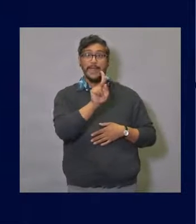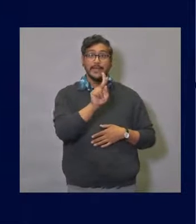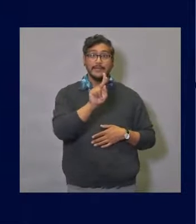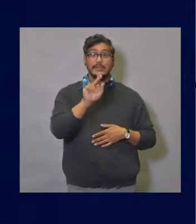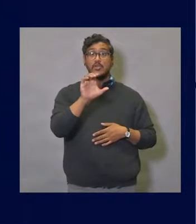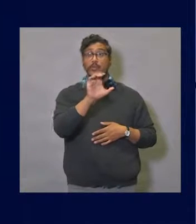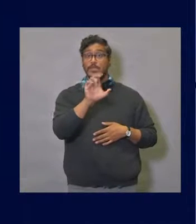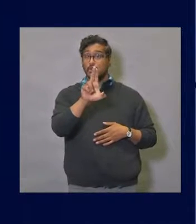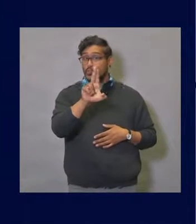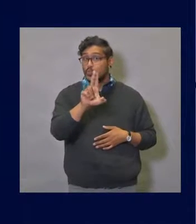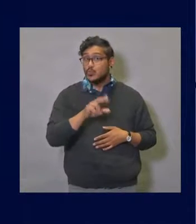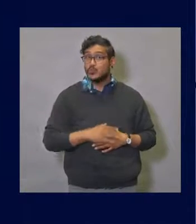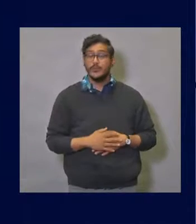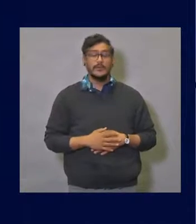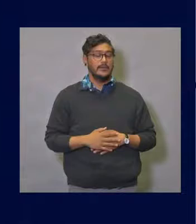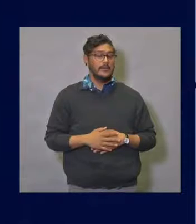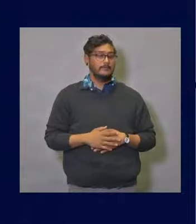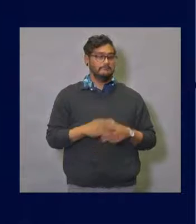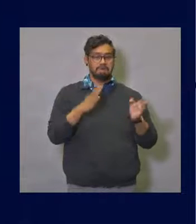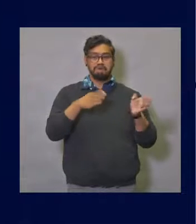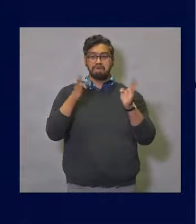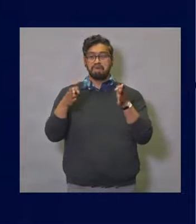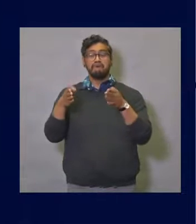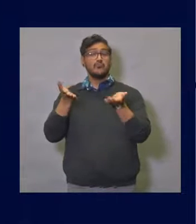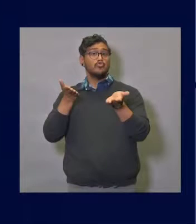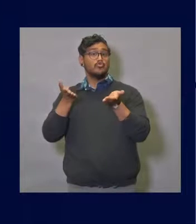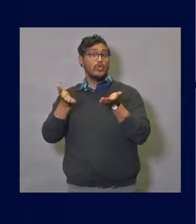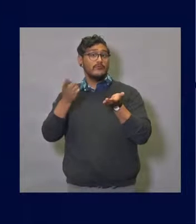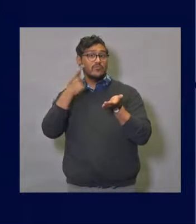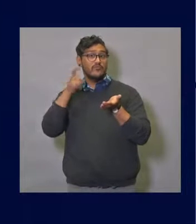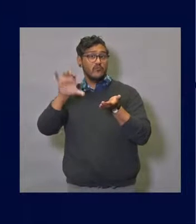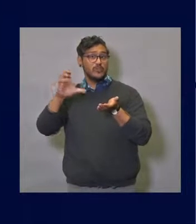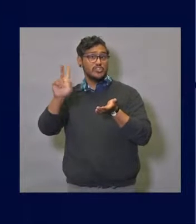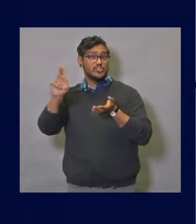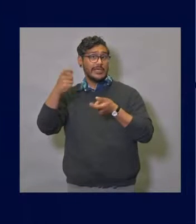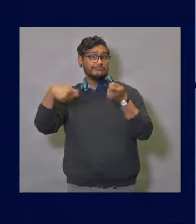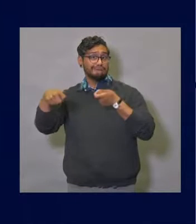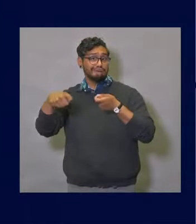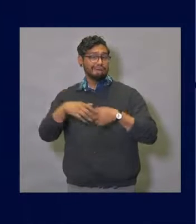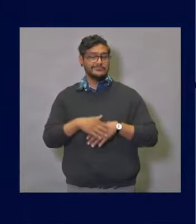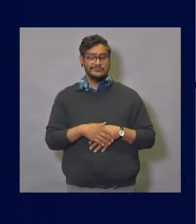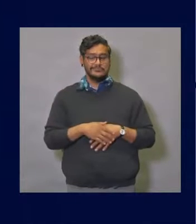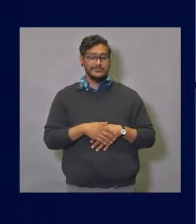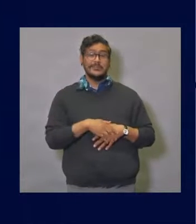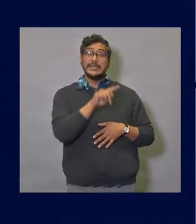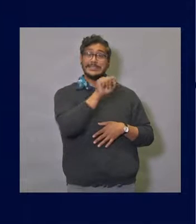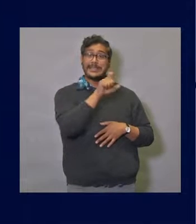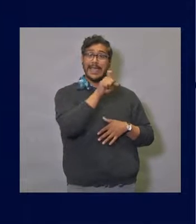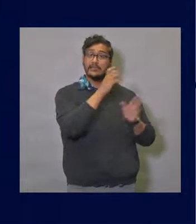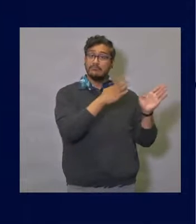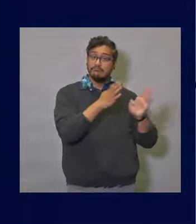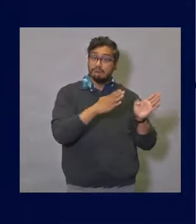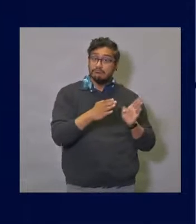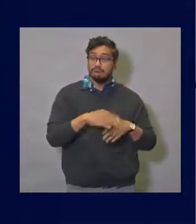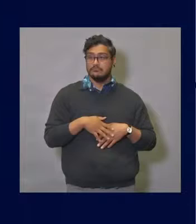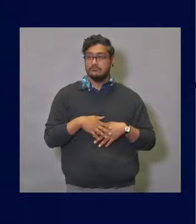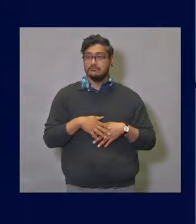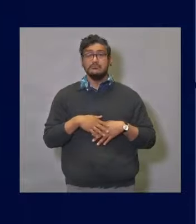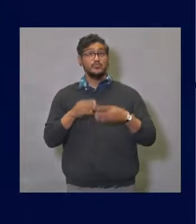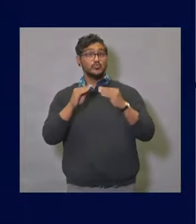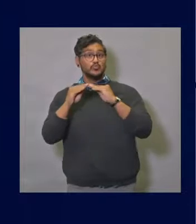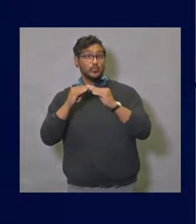de cooperativas de crédito, servicios de cambio de cheques, preparación de impuestos, reparación de